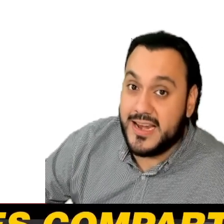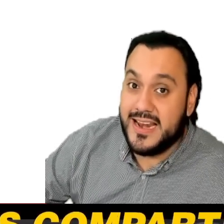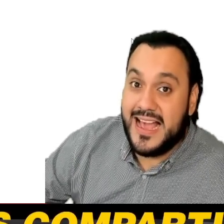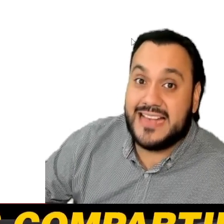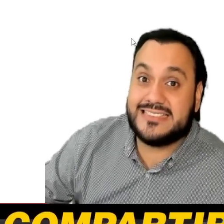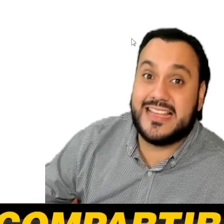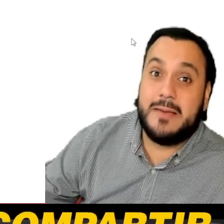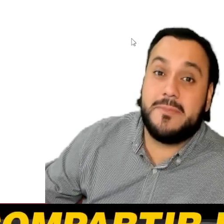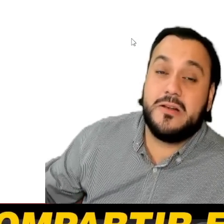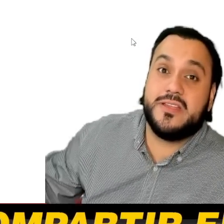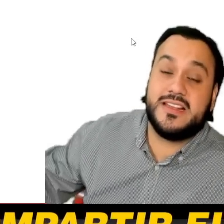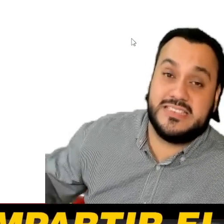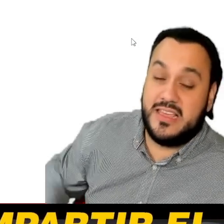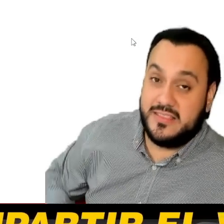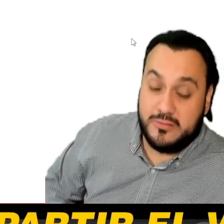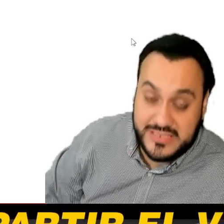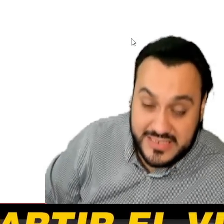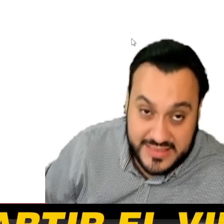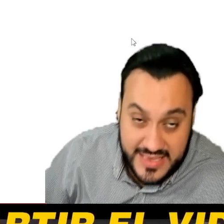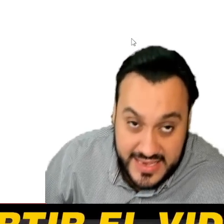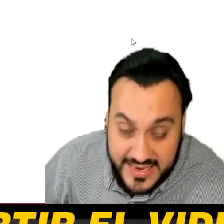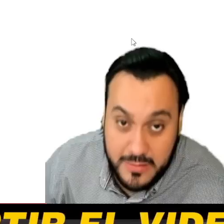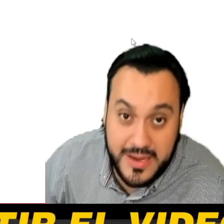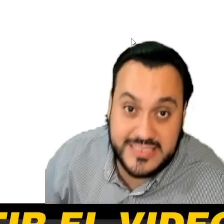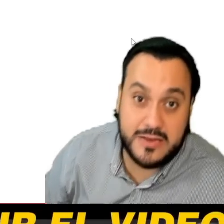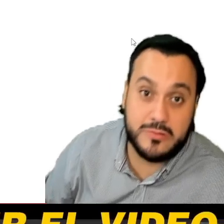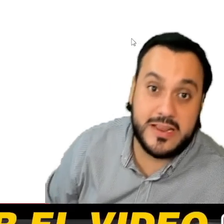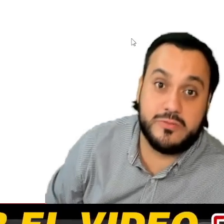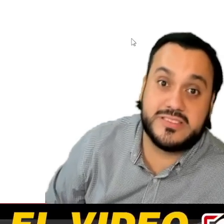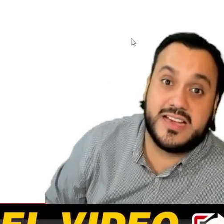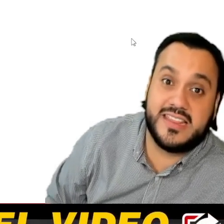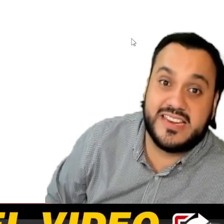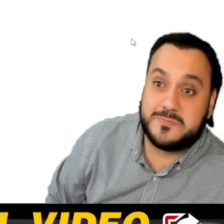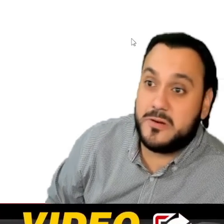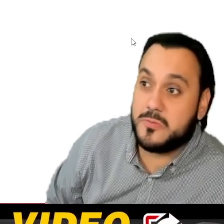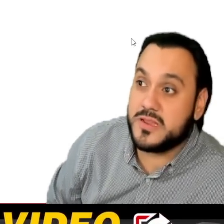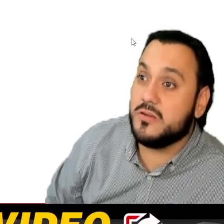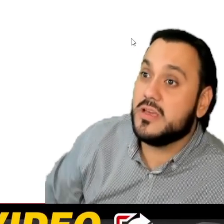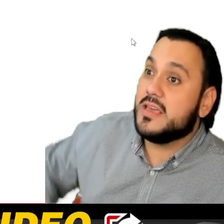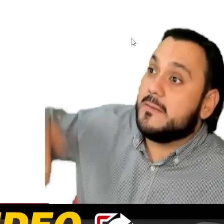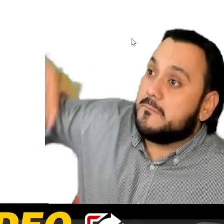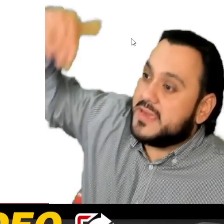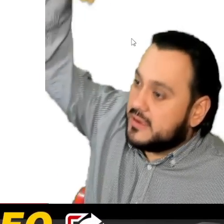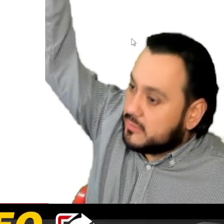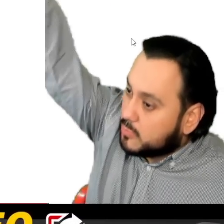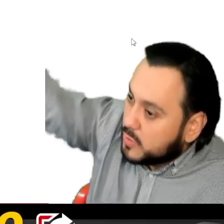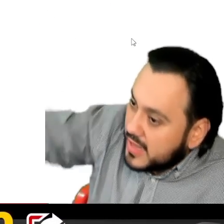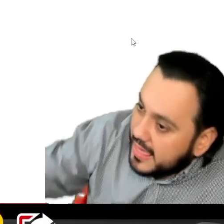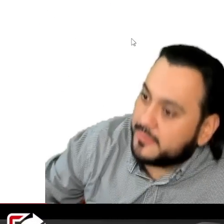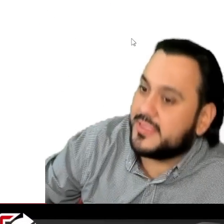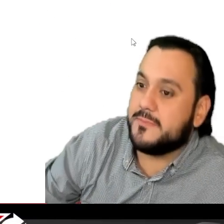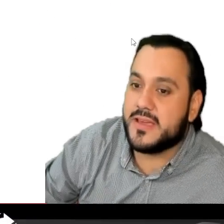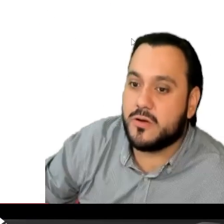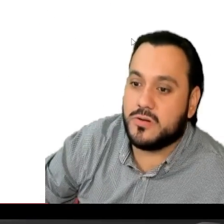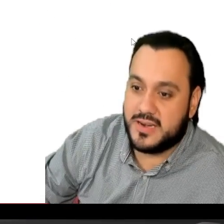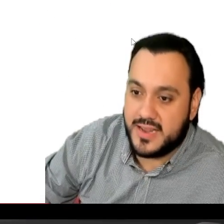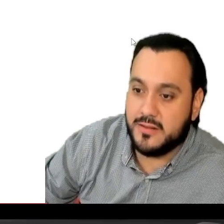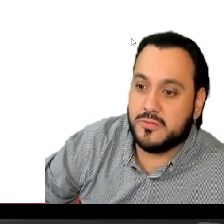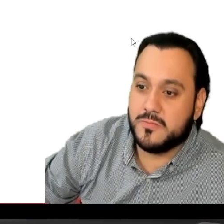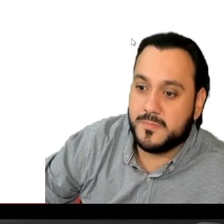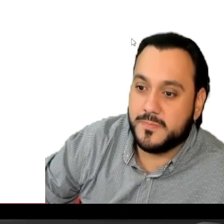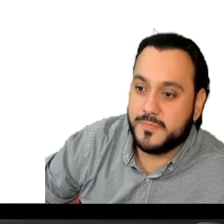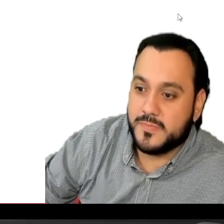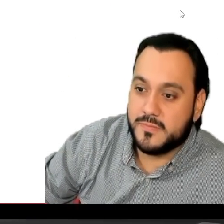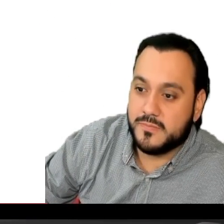sólo el hasta la mano derecha de genaro garcía luna luis cárdenas palomino vinculado también con el